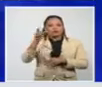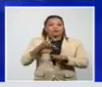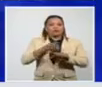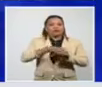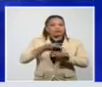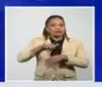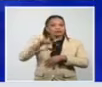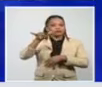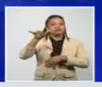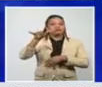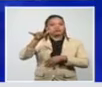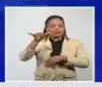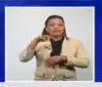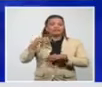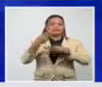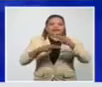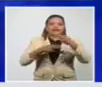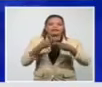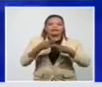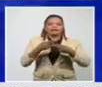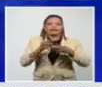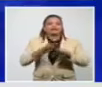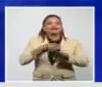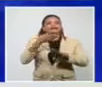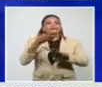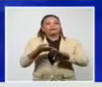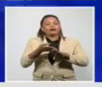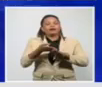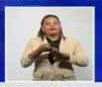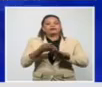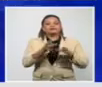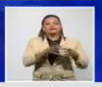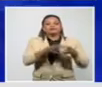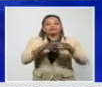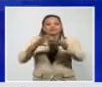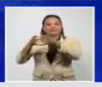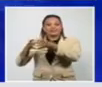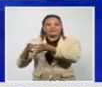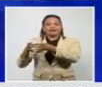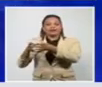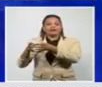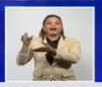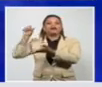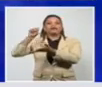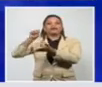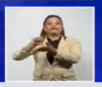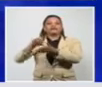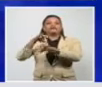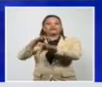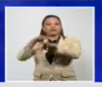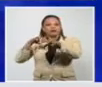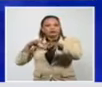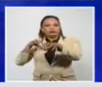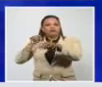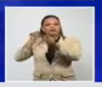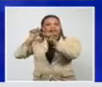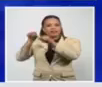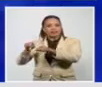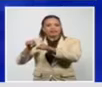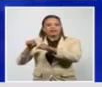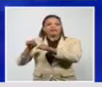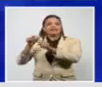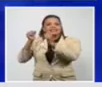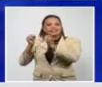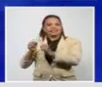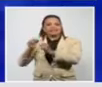entonces se deriva directamente a los centros de aislamiento. Los turistas